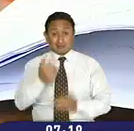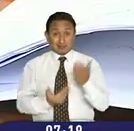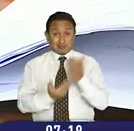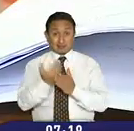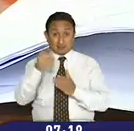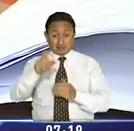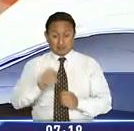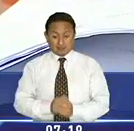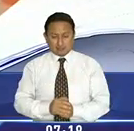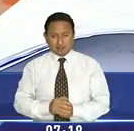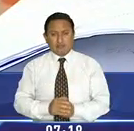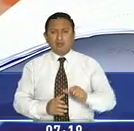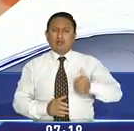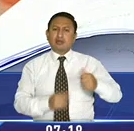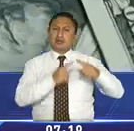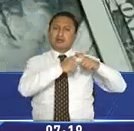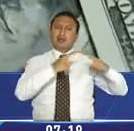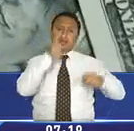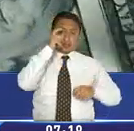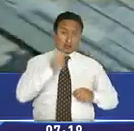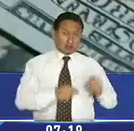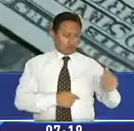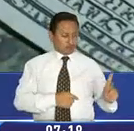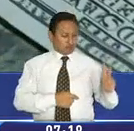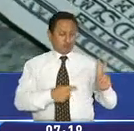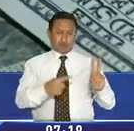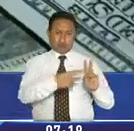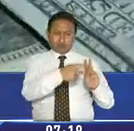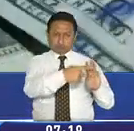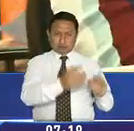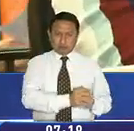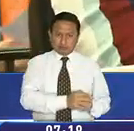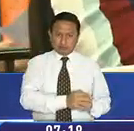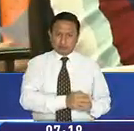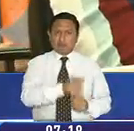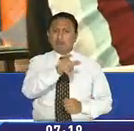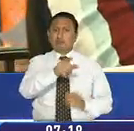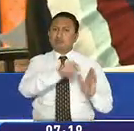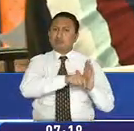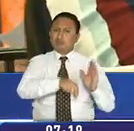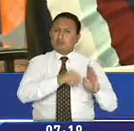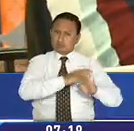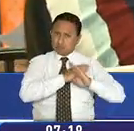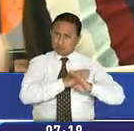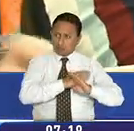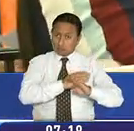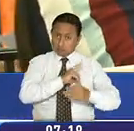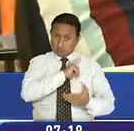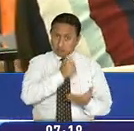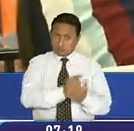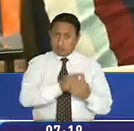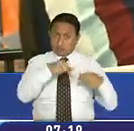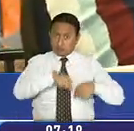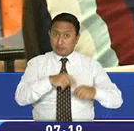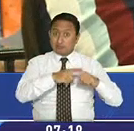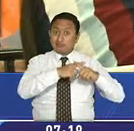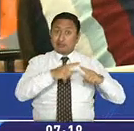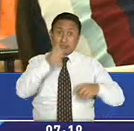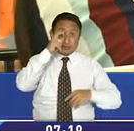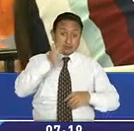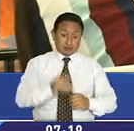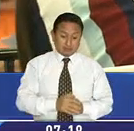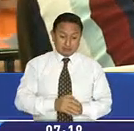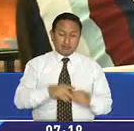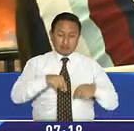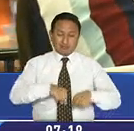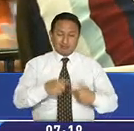el presunto delito de lavado de activos. Existen exfiscales que, luego de haber tenido conocimiento sobre las